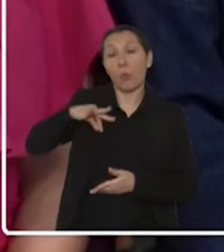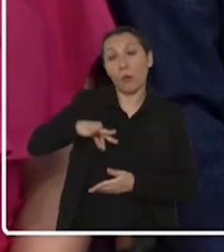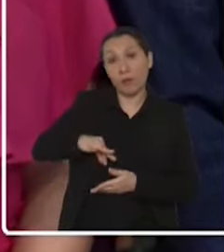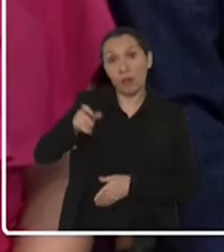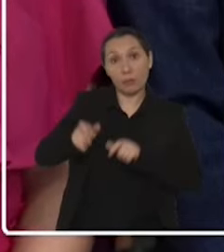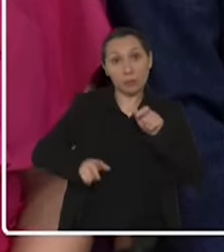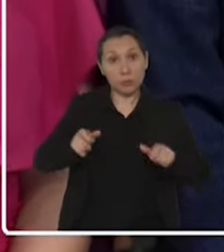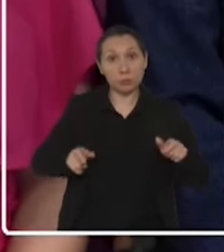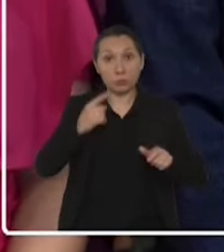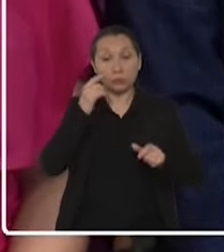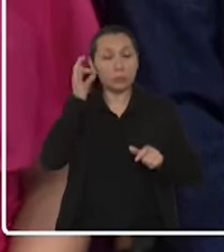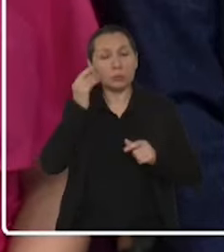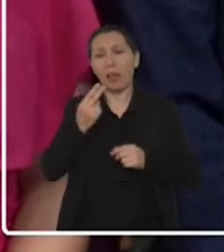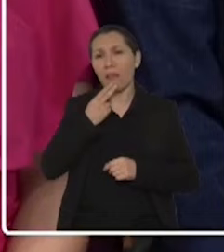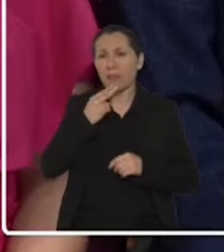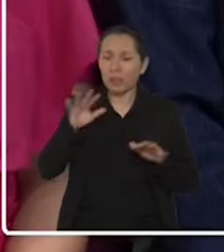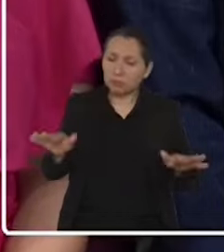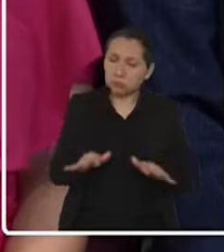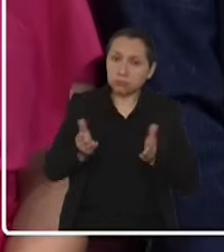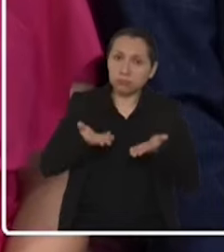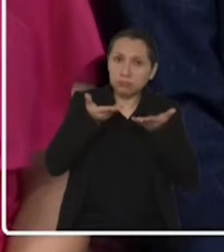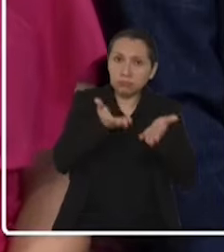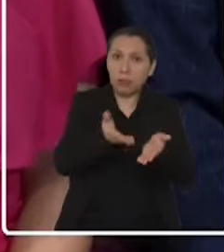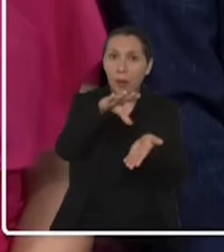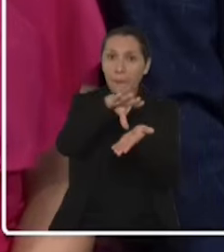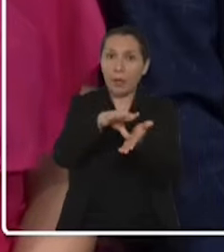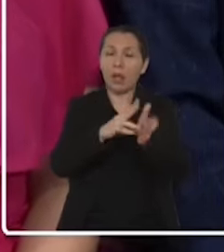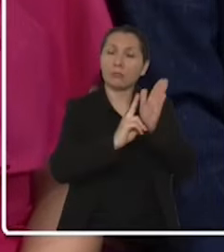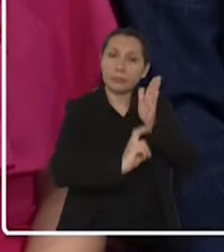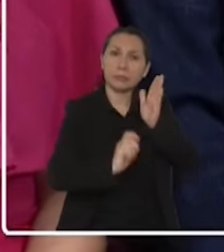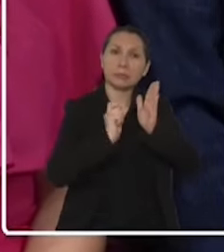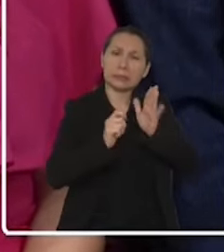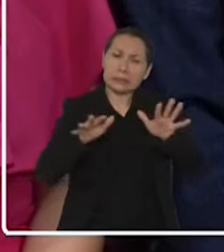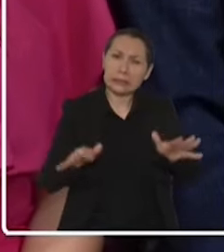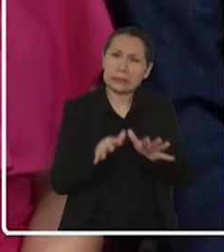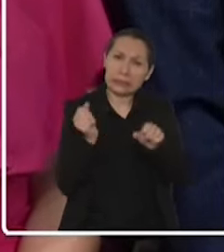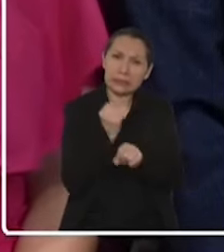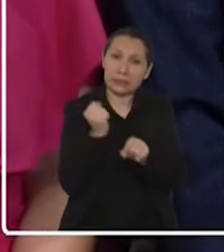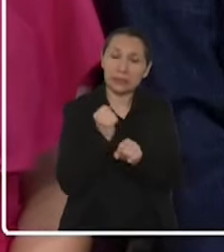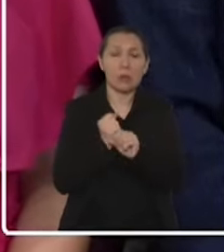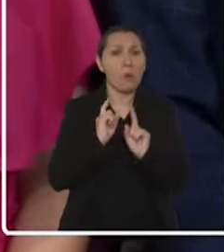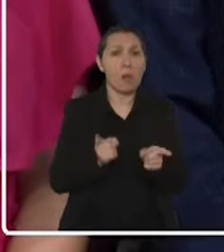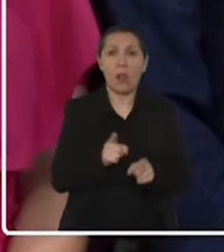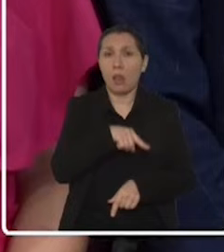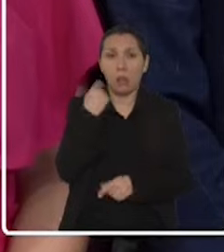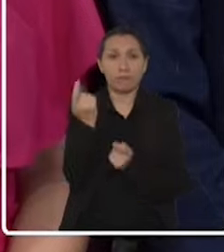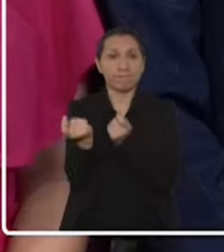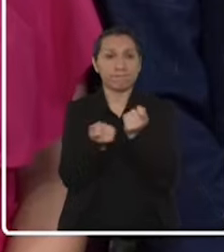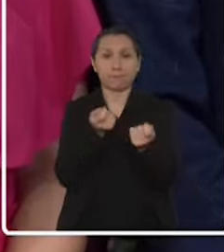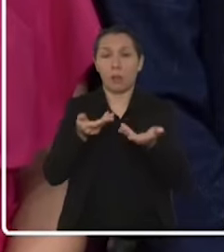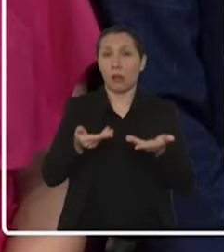jubilados y jubiladas que han dado su vida de esfuerzo por este país, que han cotizado y se han sacado la mugre y que aún así no les alcanza para